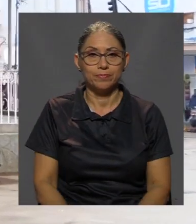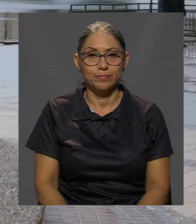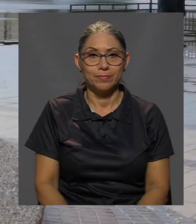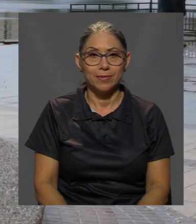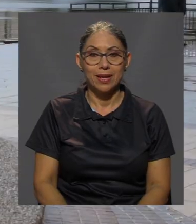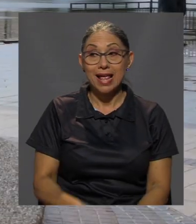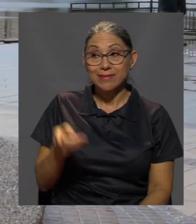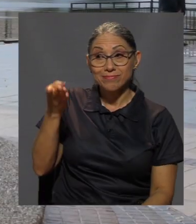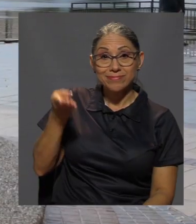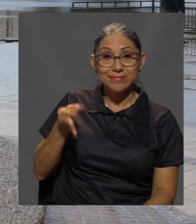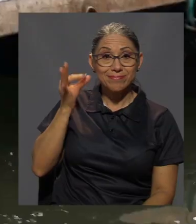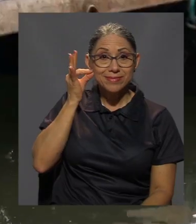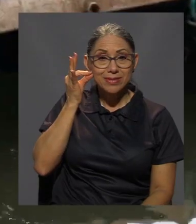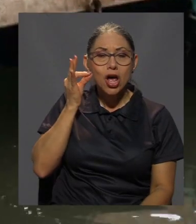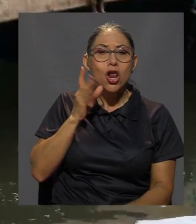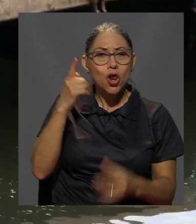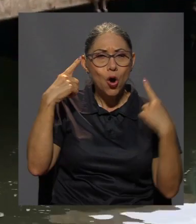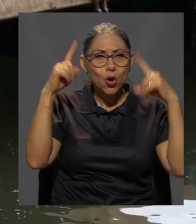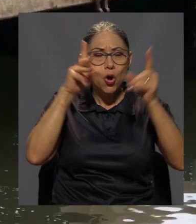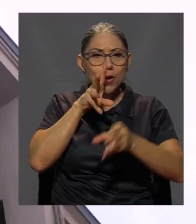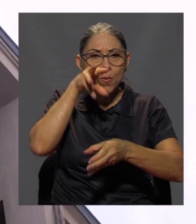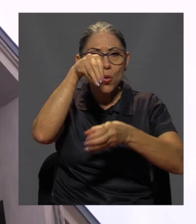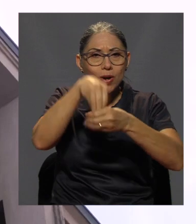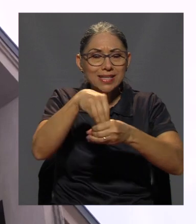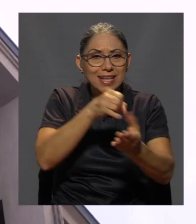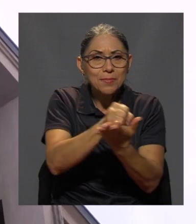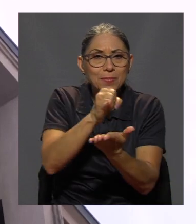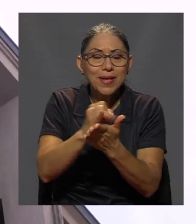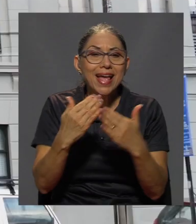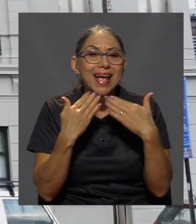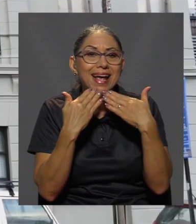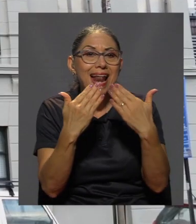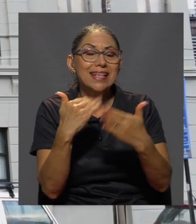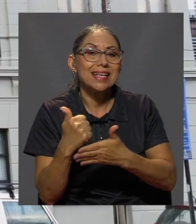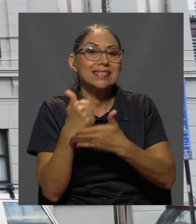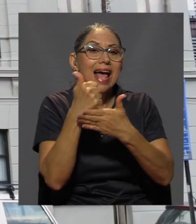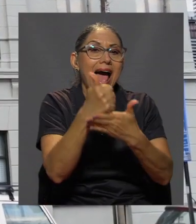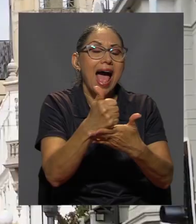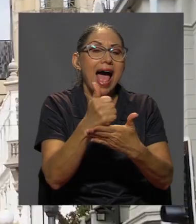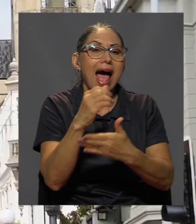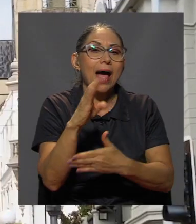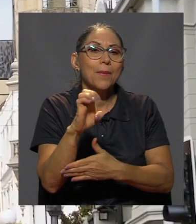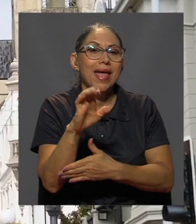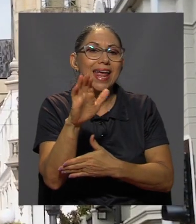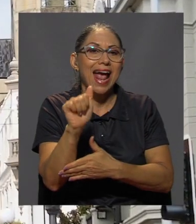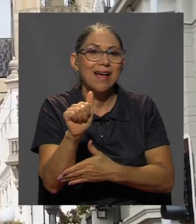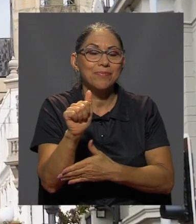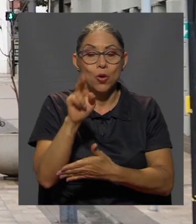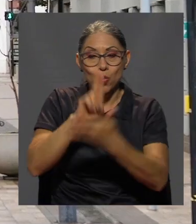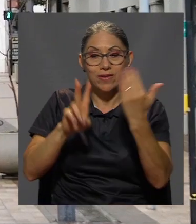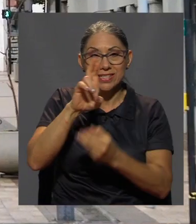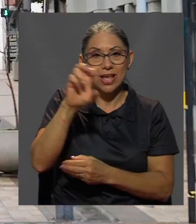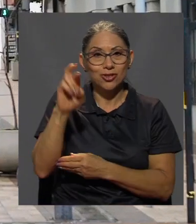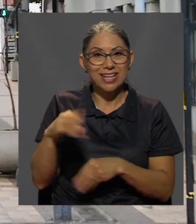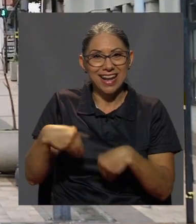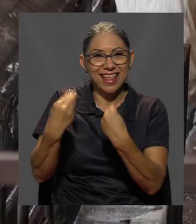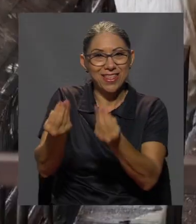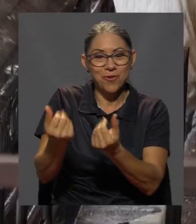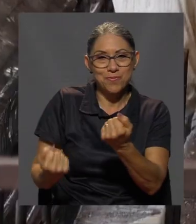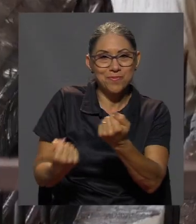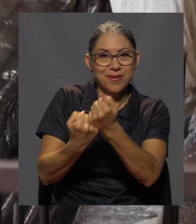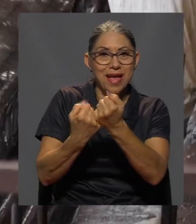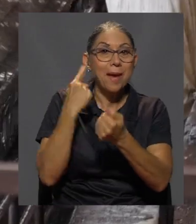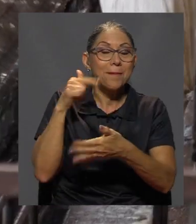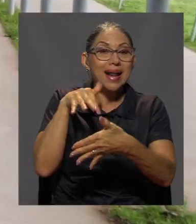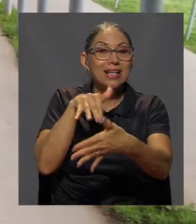humano. Saray logró involucrarse en esta investigación gracias a una beca que le brindó la UCR para